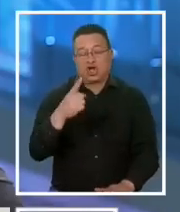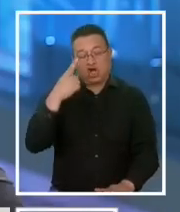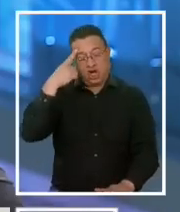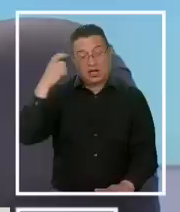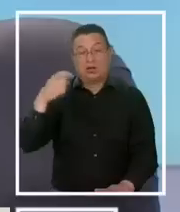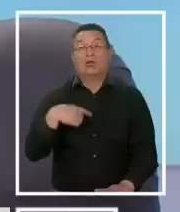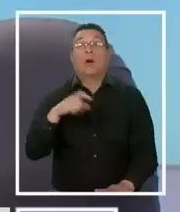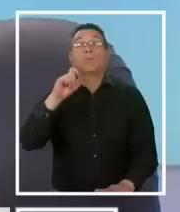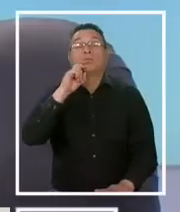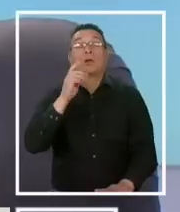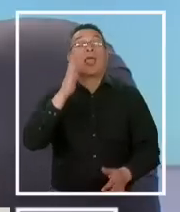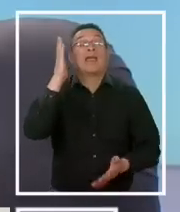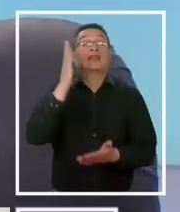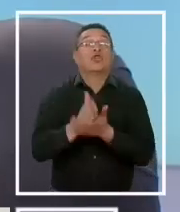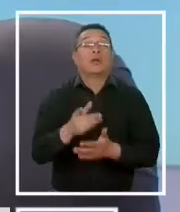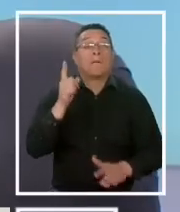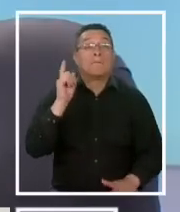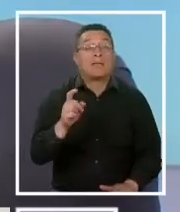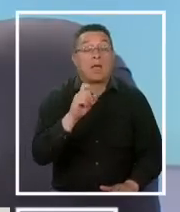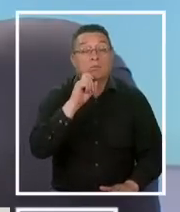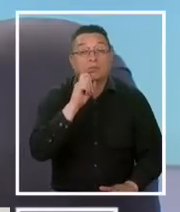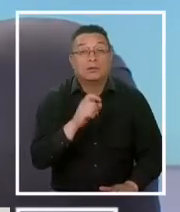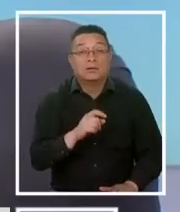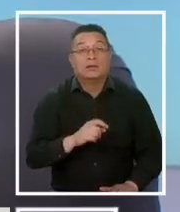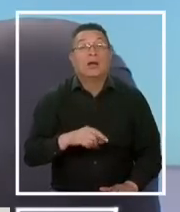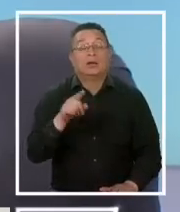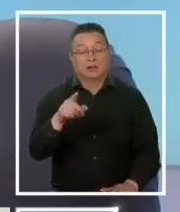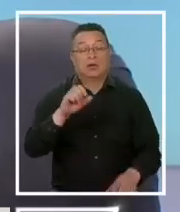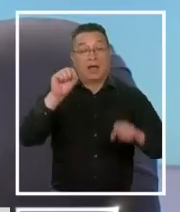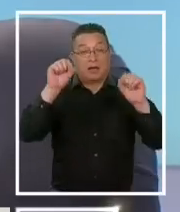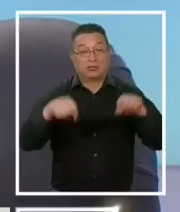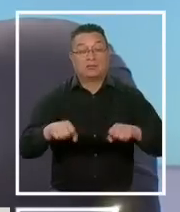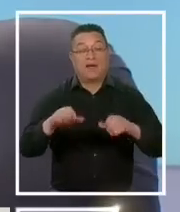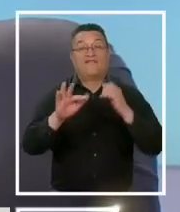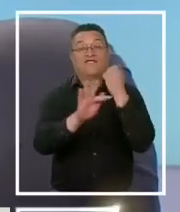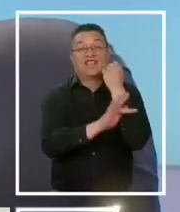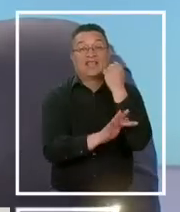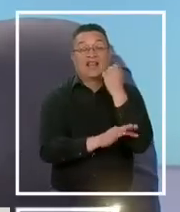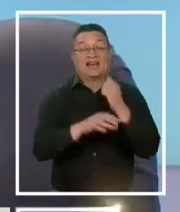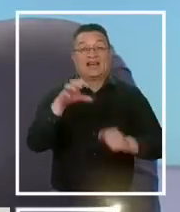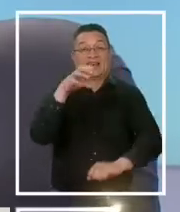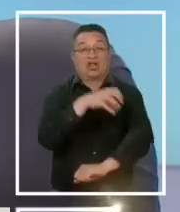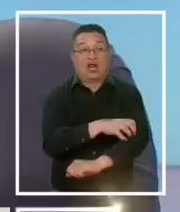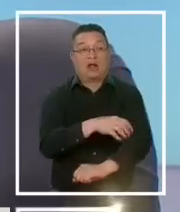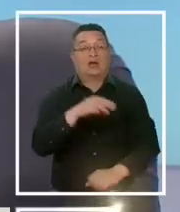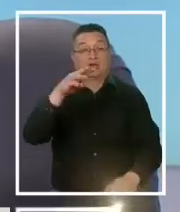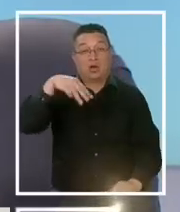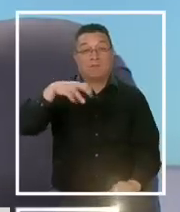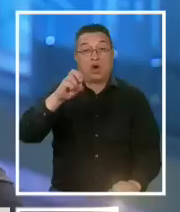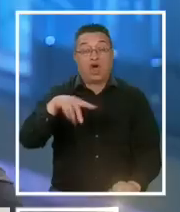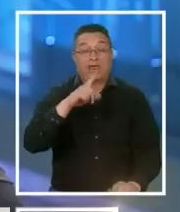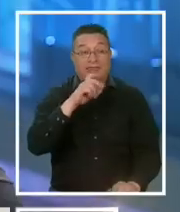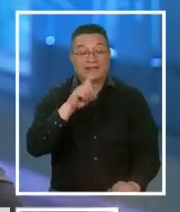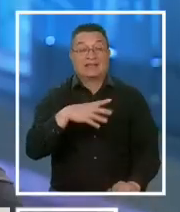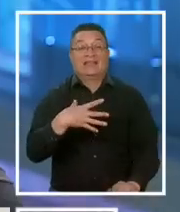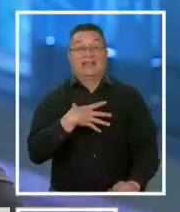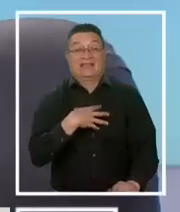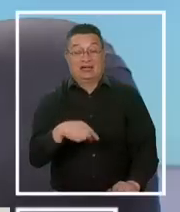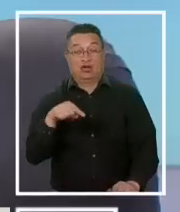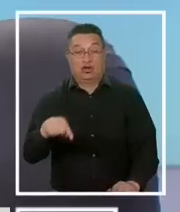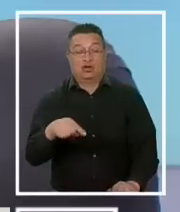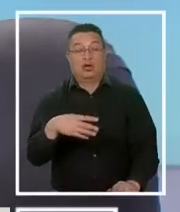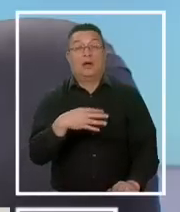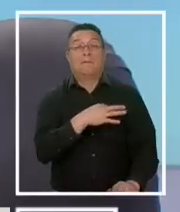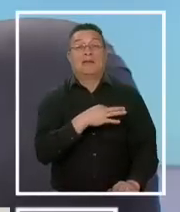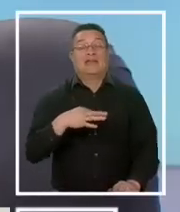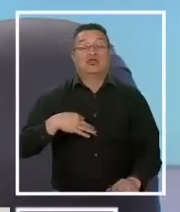verdad esa decisión definitiva fue aceptada por el fiscal Regional de esa entonces hijo del actual ministro